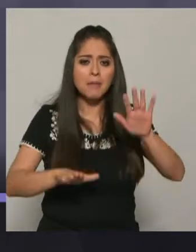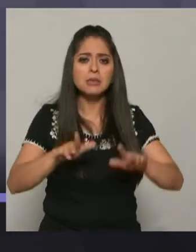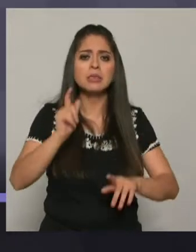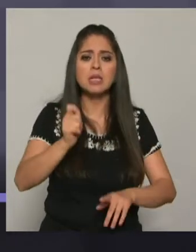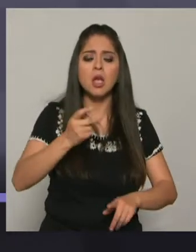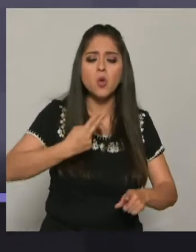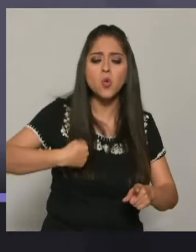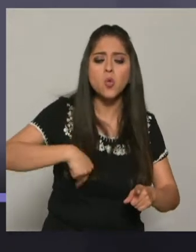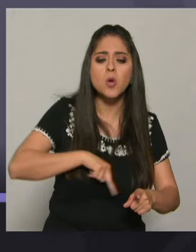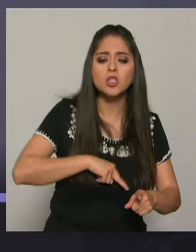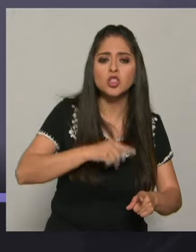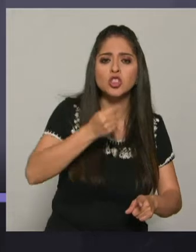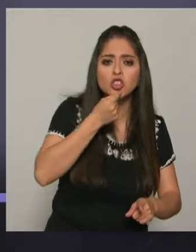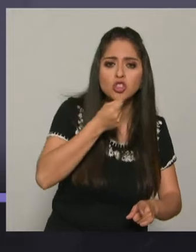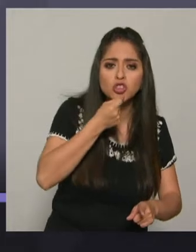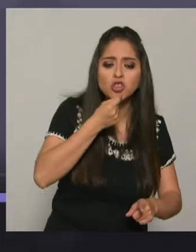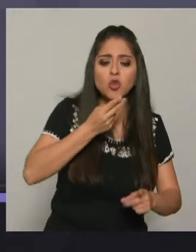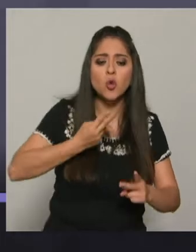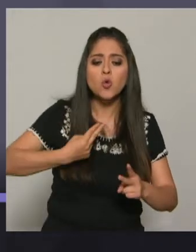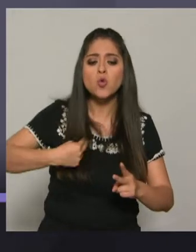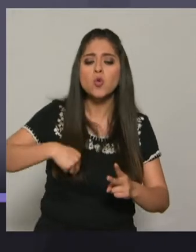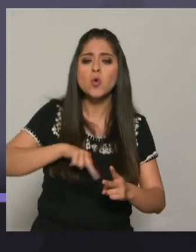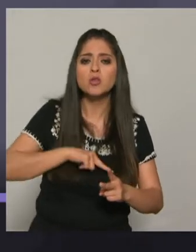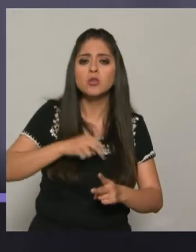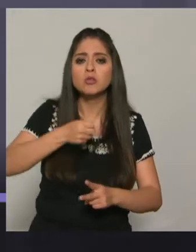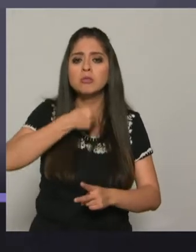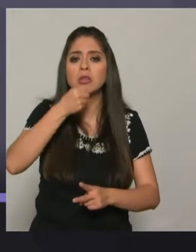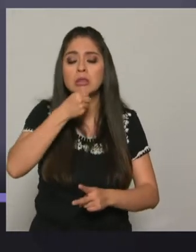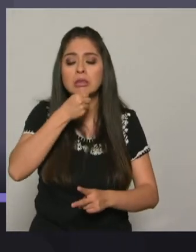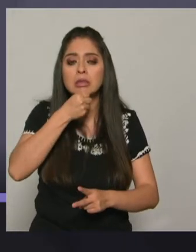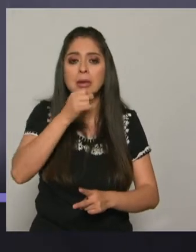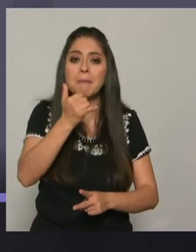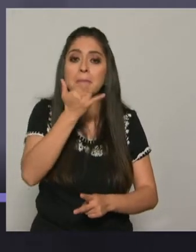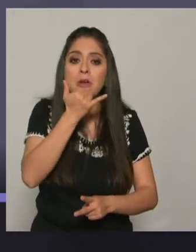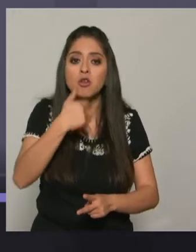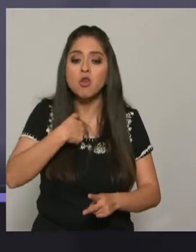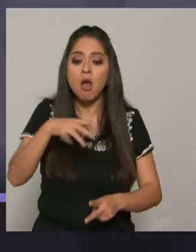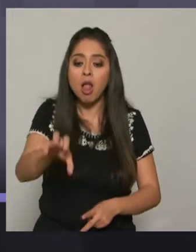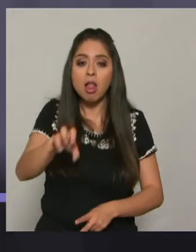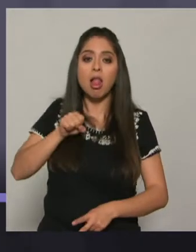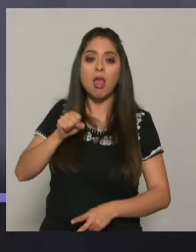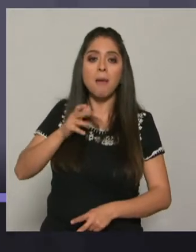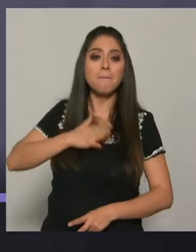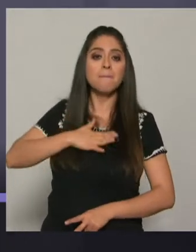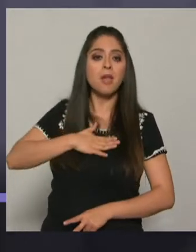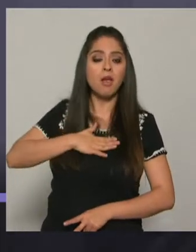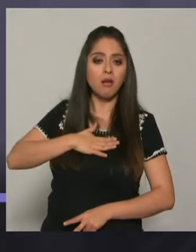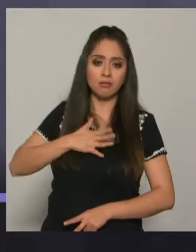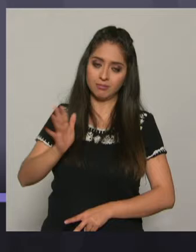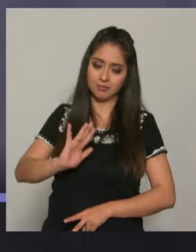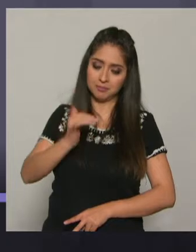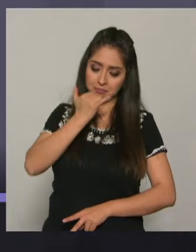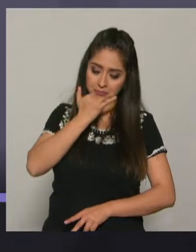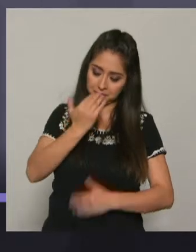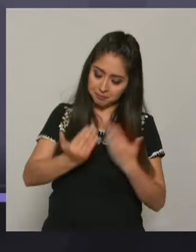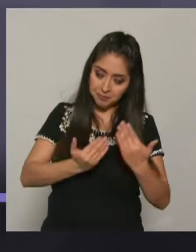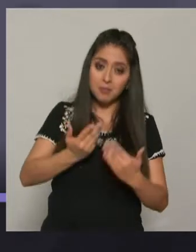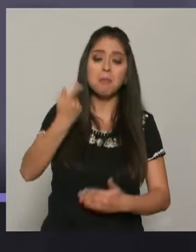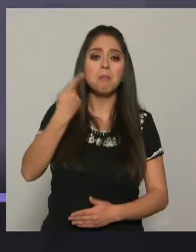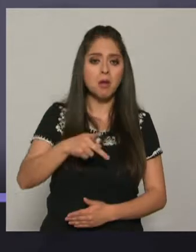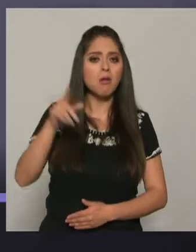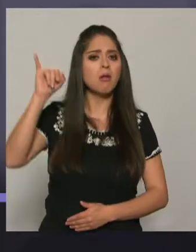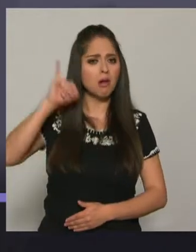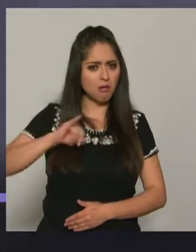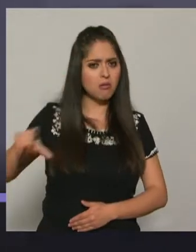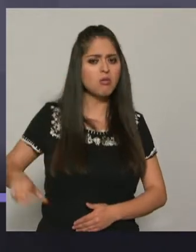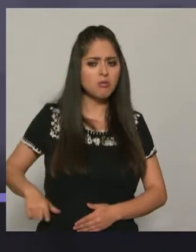nuestros viejitos, perdón por tener el patriarcado encima. Pero creo que es muy importante, y serán instrucciones de la jefa de gobierno,